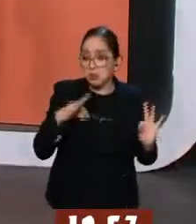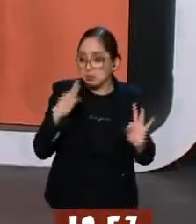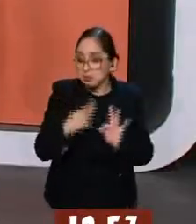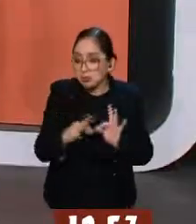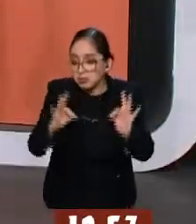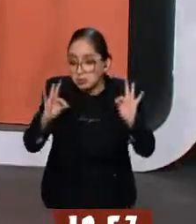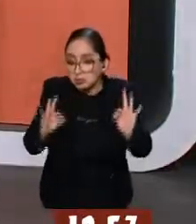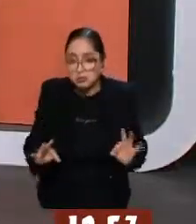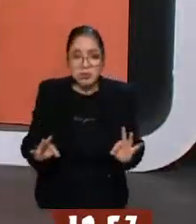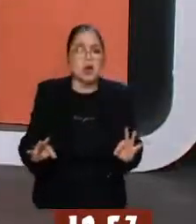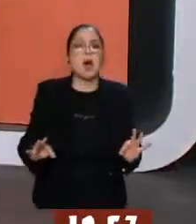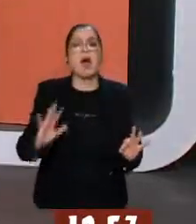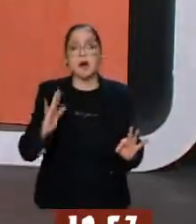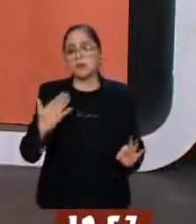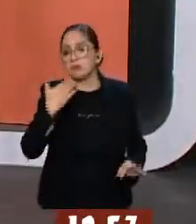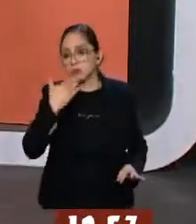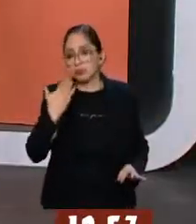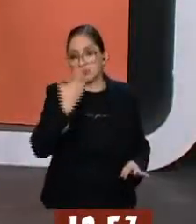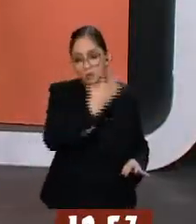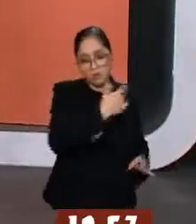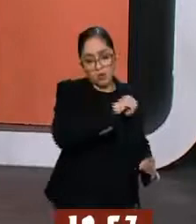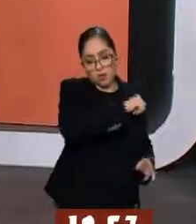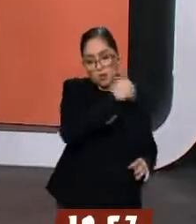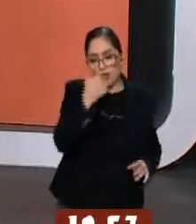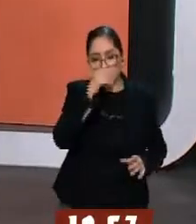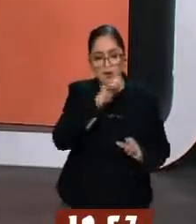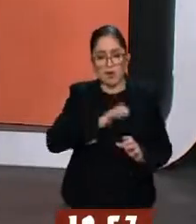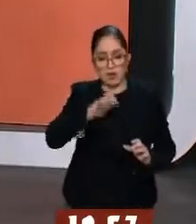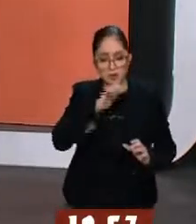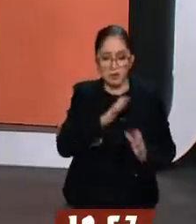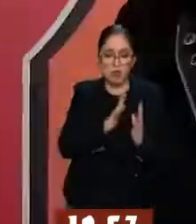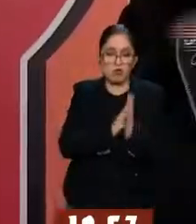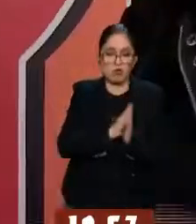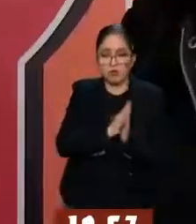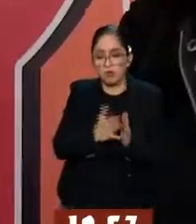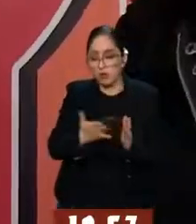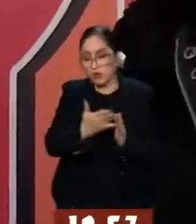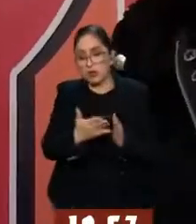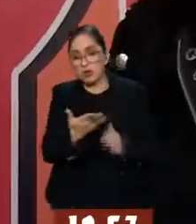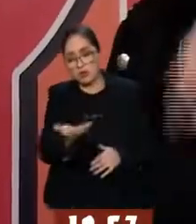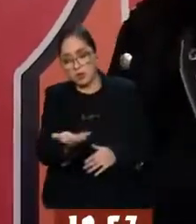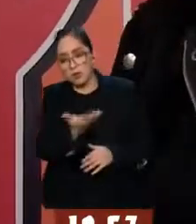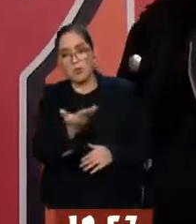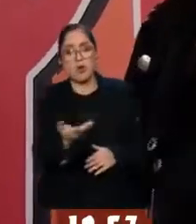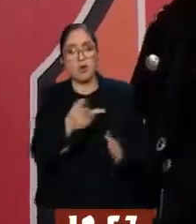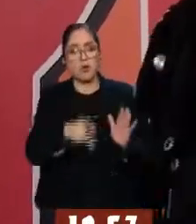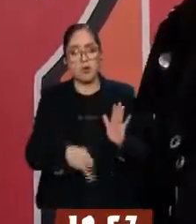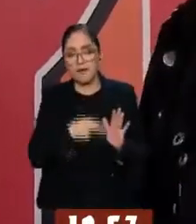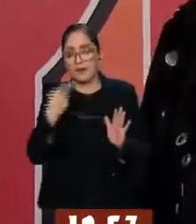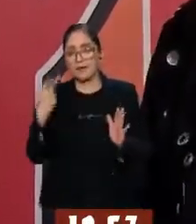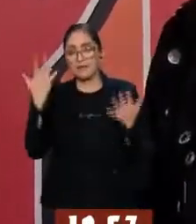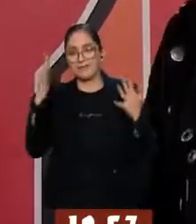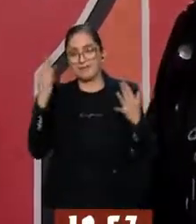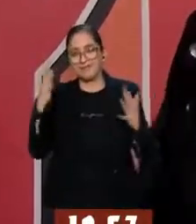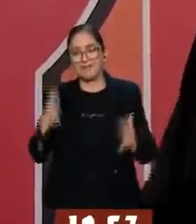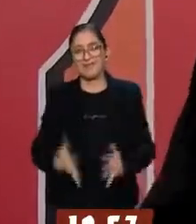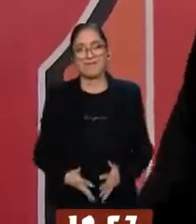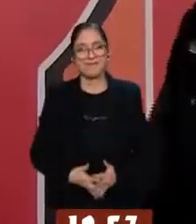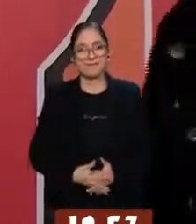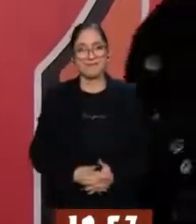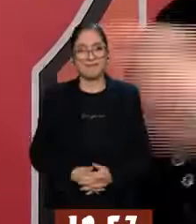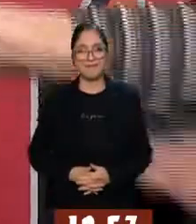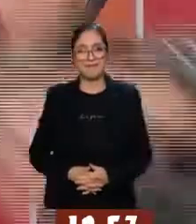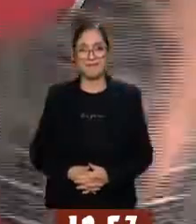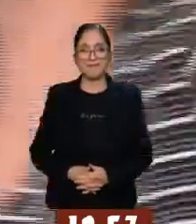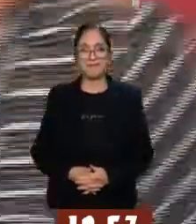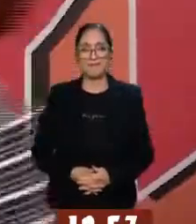Ahí está, señorita. Oigan, pues otra rolita, ¿no? Sí, vámonos, ¿con qué rolita nos vamos? Dices, pues tú. Con esta. ¡Vámonos!